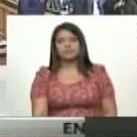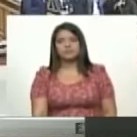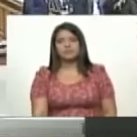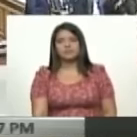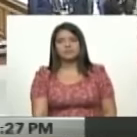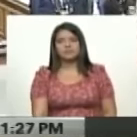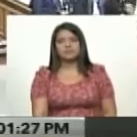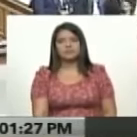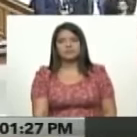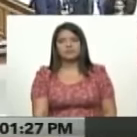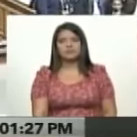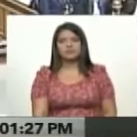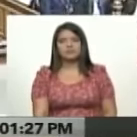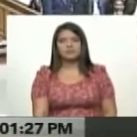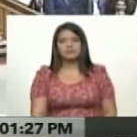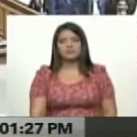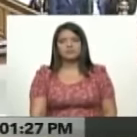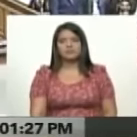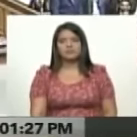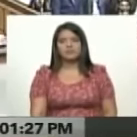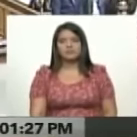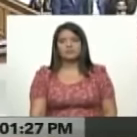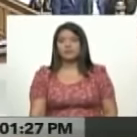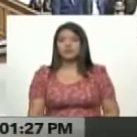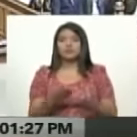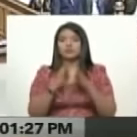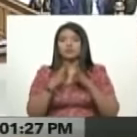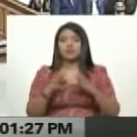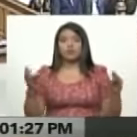Ciudadano presidente y demás colegas diputados,